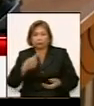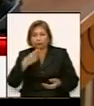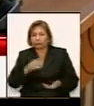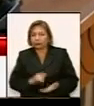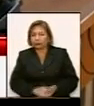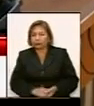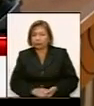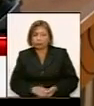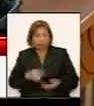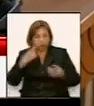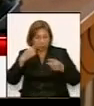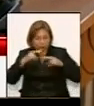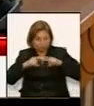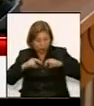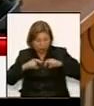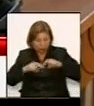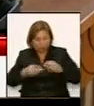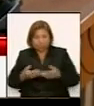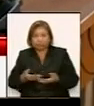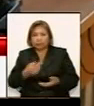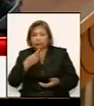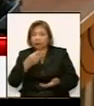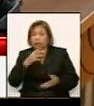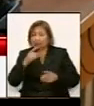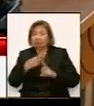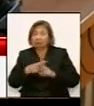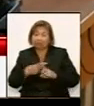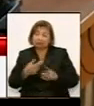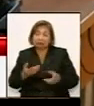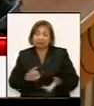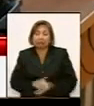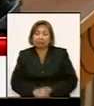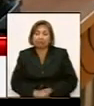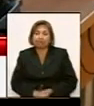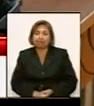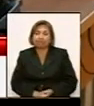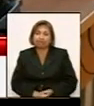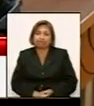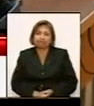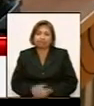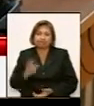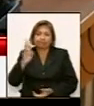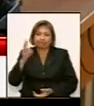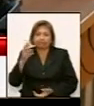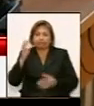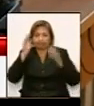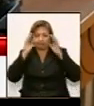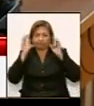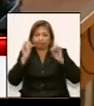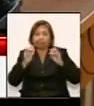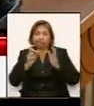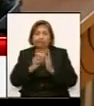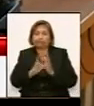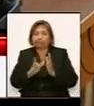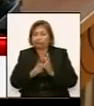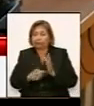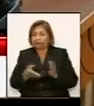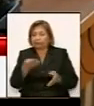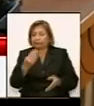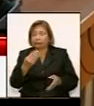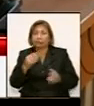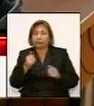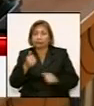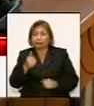y también de investigación, de recoger datos, y eso es algo muy positivo. Y es la segunda oportunidad es el decreto legislativo 1410, que